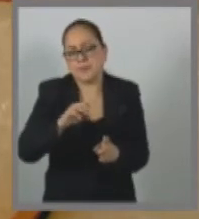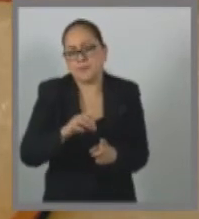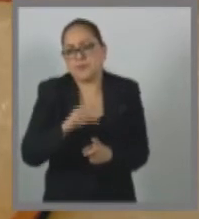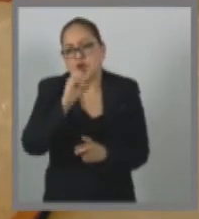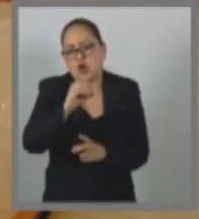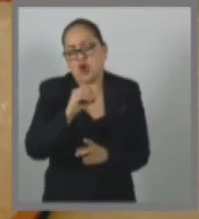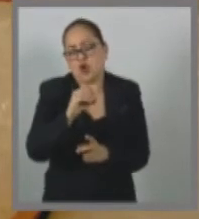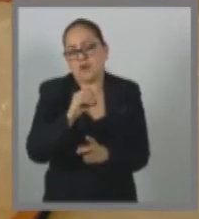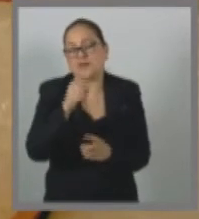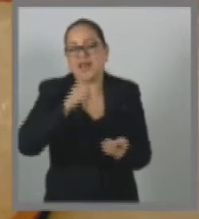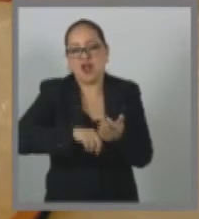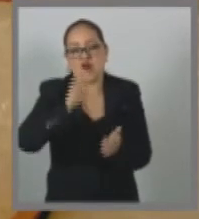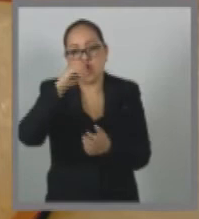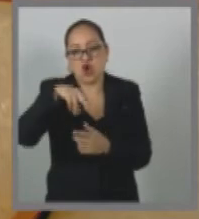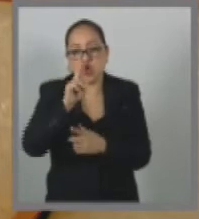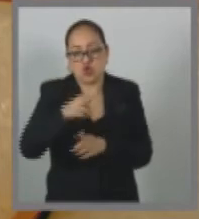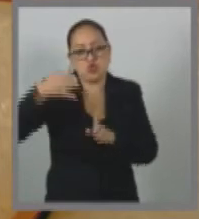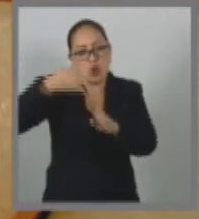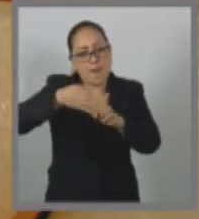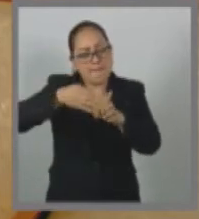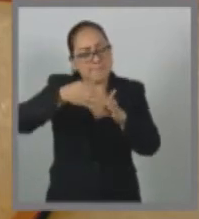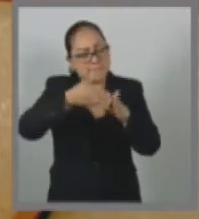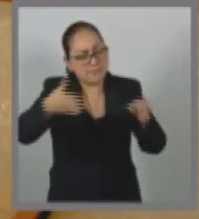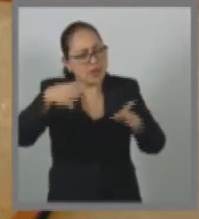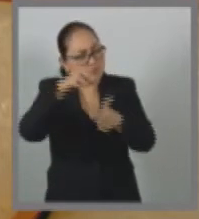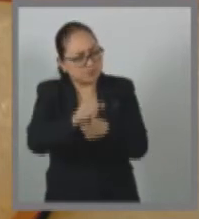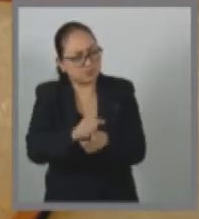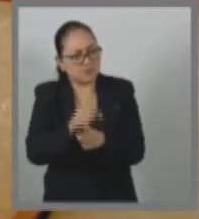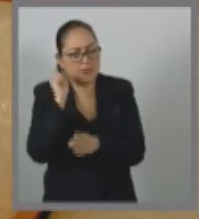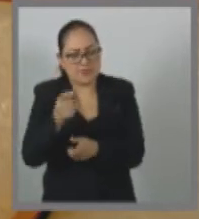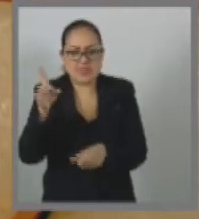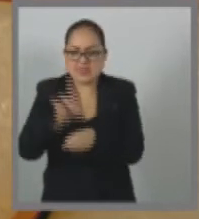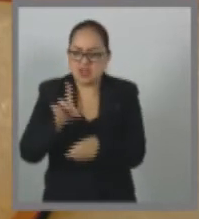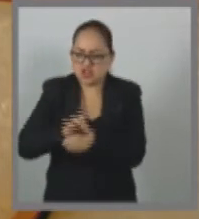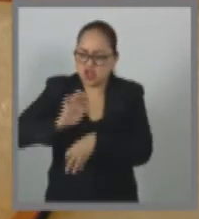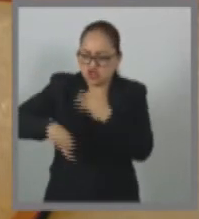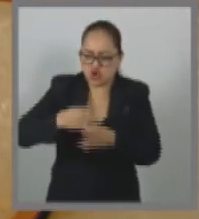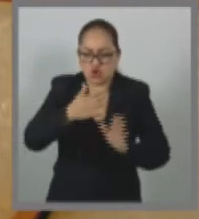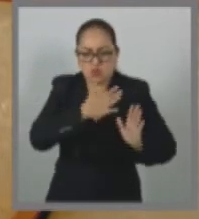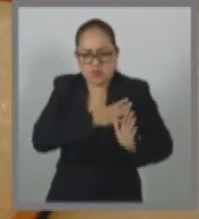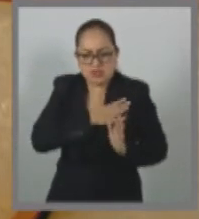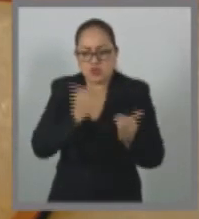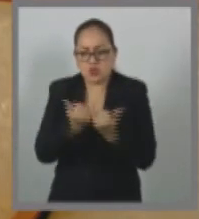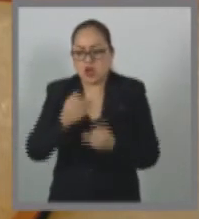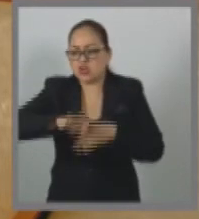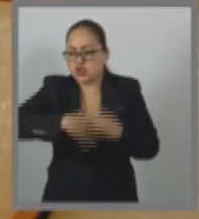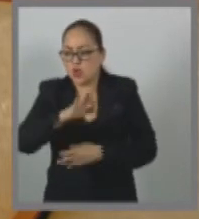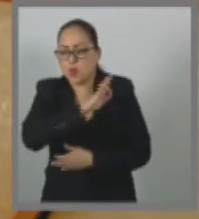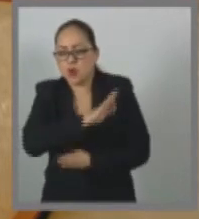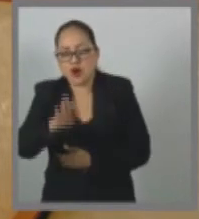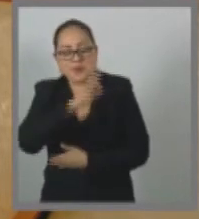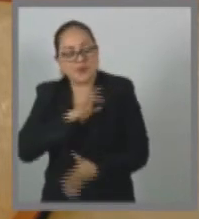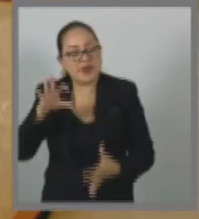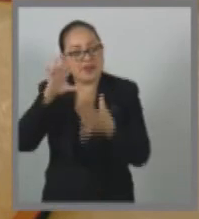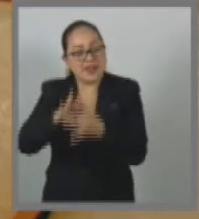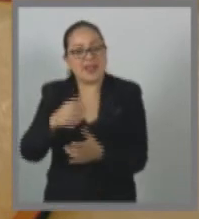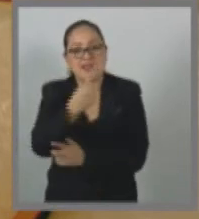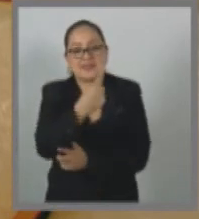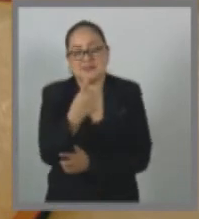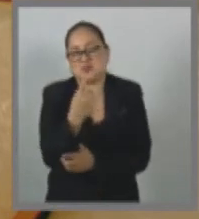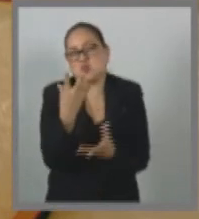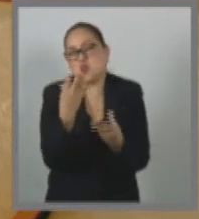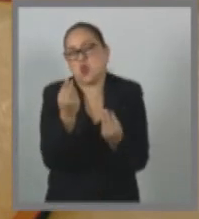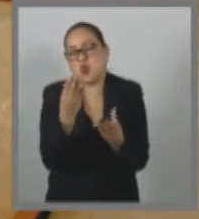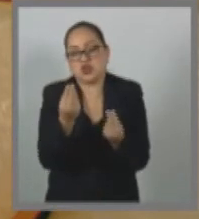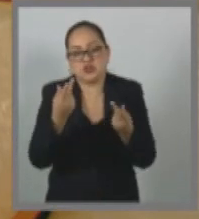del Milenio de la ONU. En buena medida por el compromiso diario, la capacidad y la entrega de cientos de miles